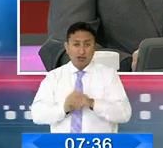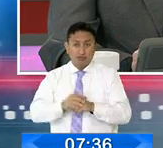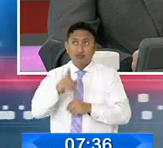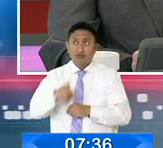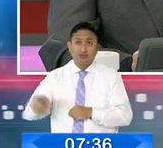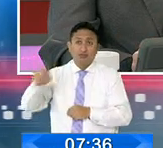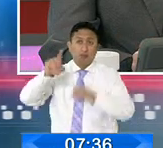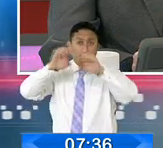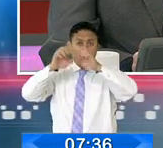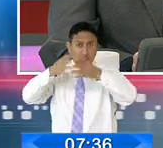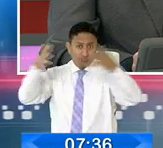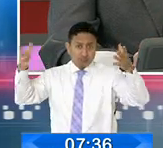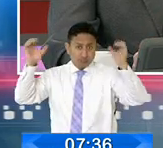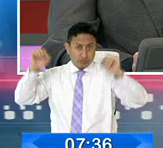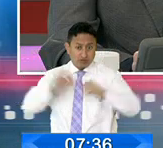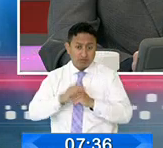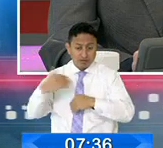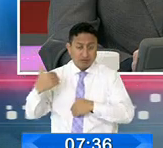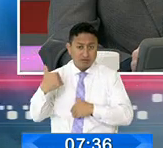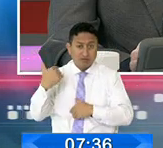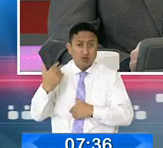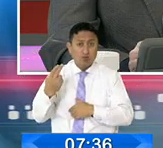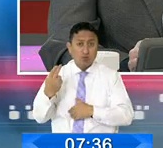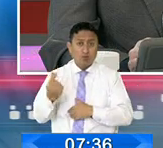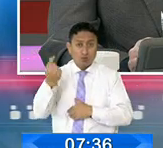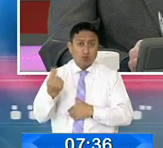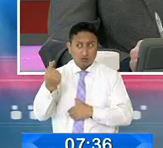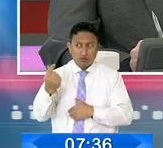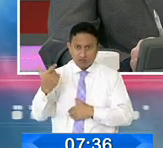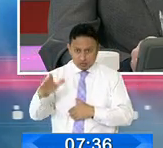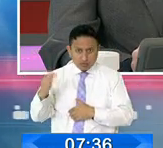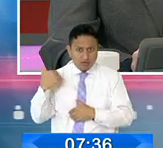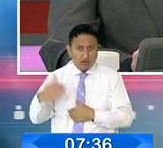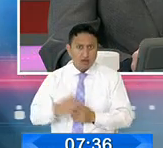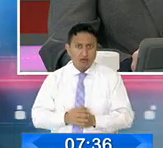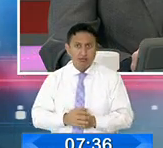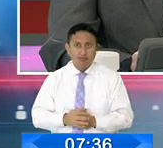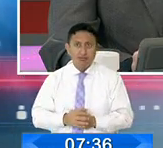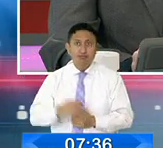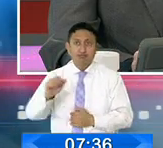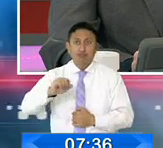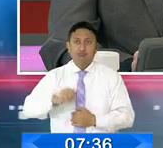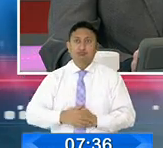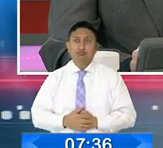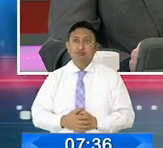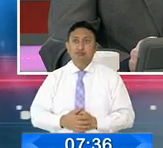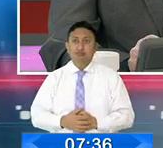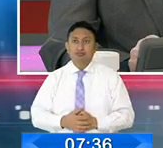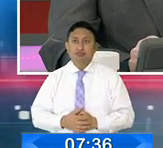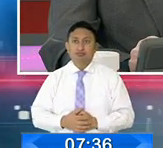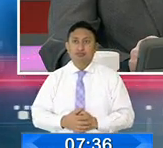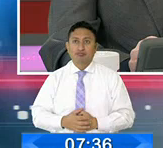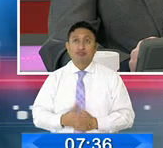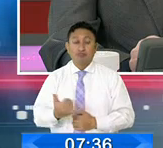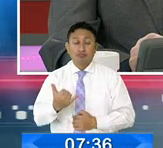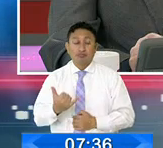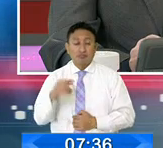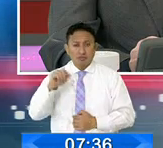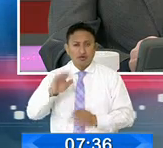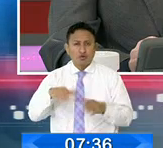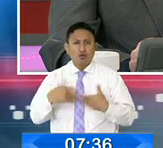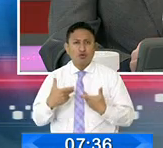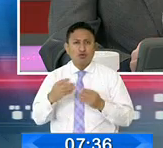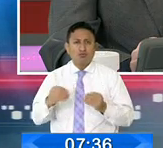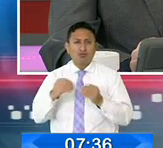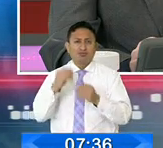ellas incluso han tenido utilidades durante esta primera etapa de la pandemia. Creo que entonces, para mantener, para generar el empleo,